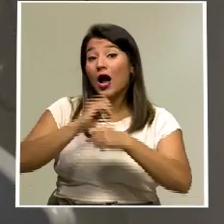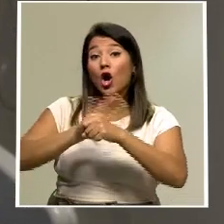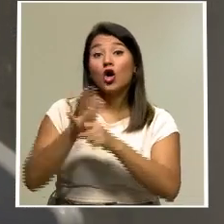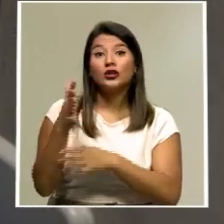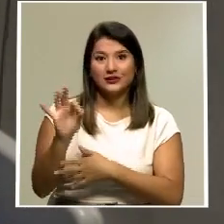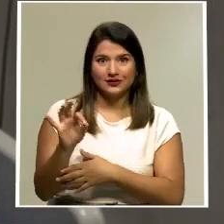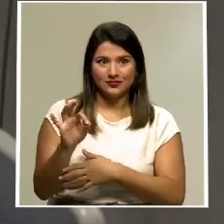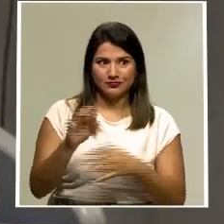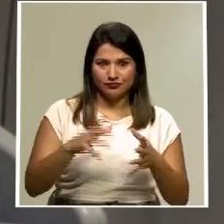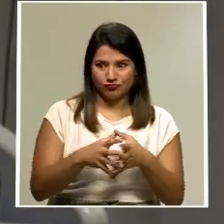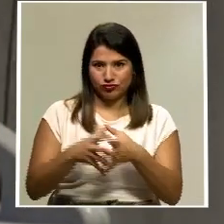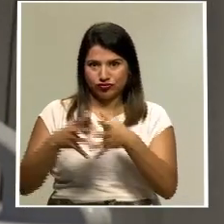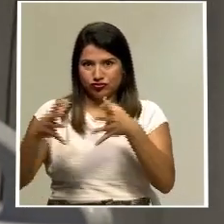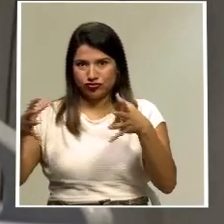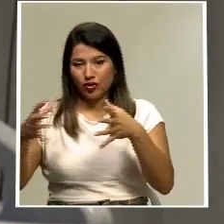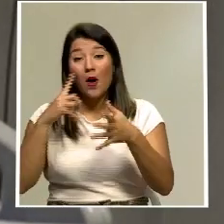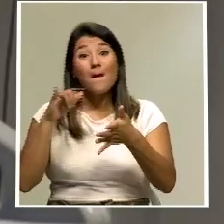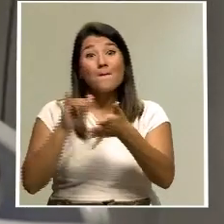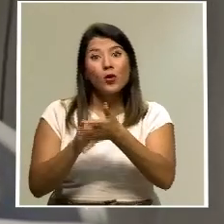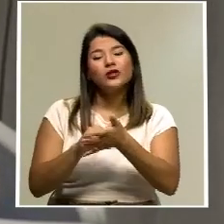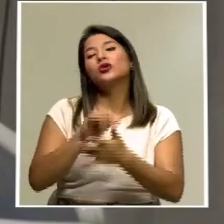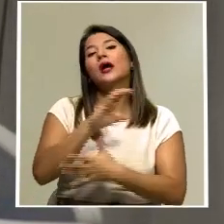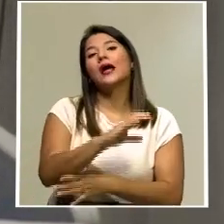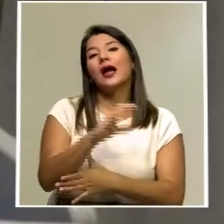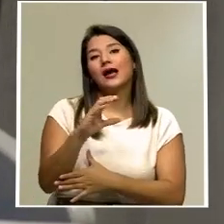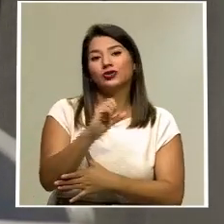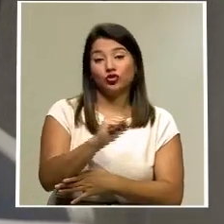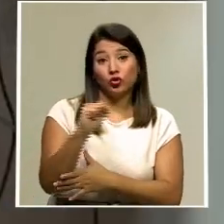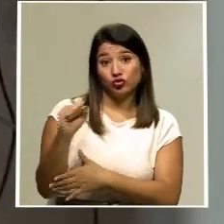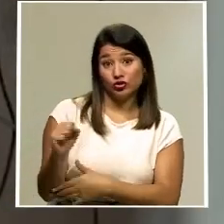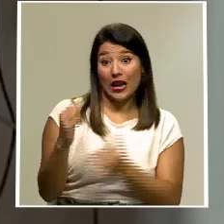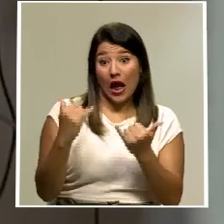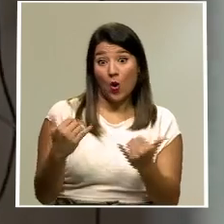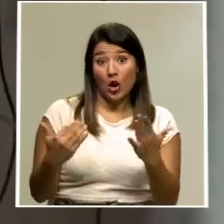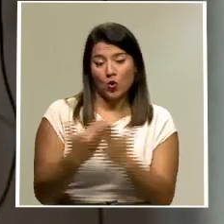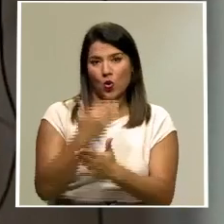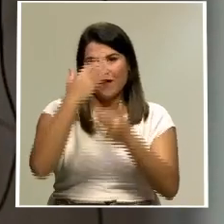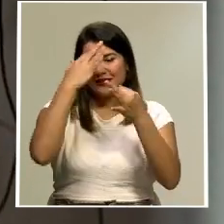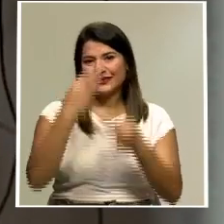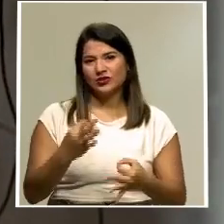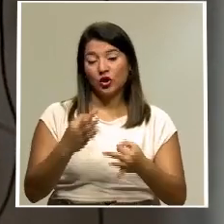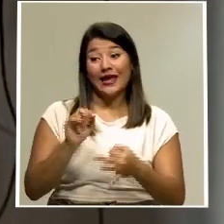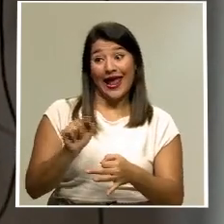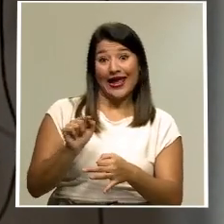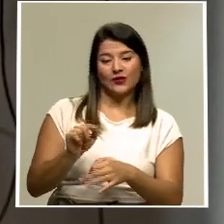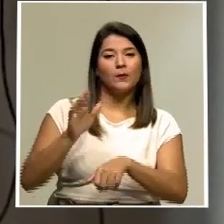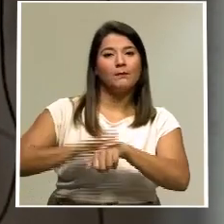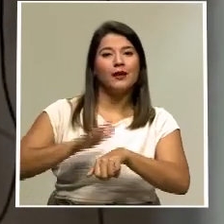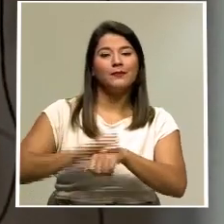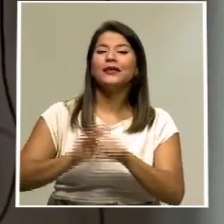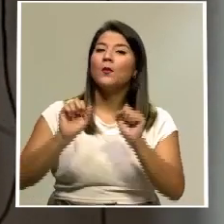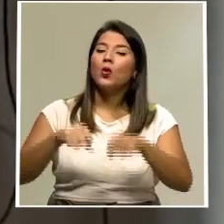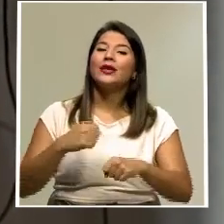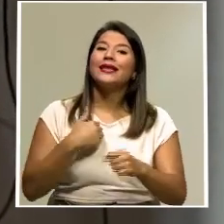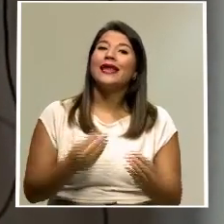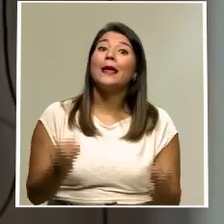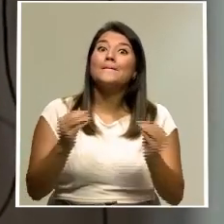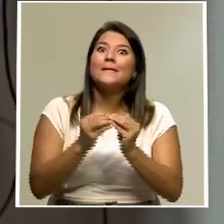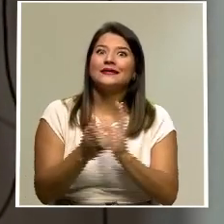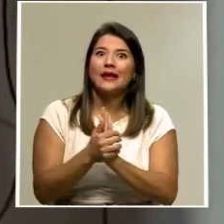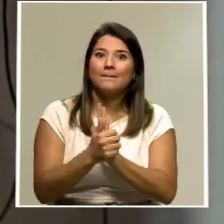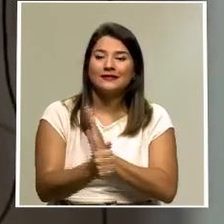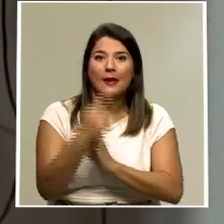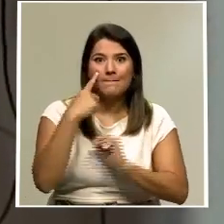este escenario, la Caja Costarricense de Seguro Social aplicará nuevas estrategias que le permitan tener una mejor capacidad